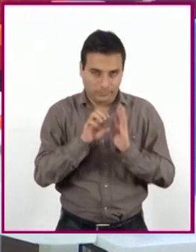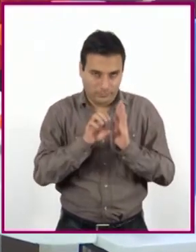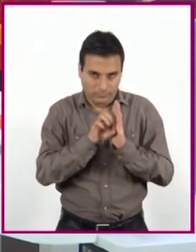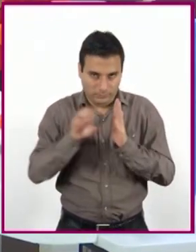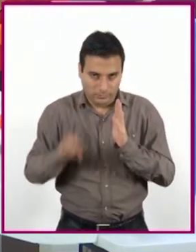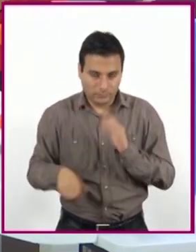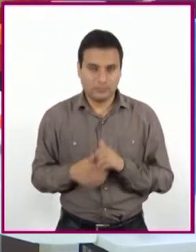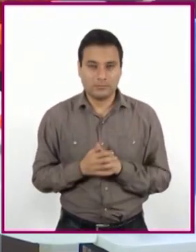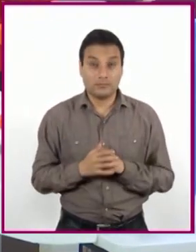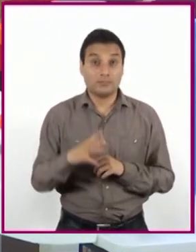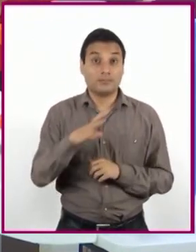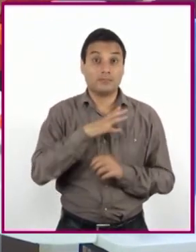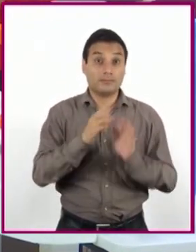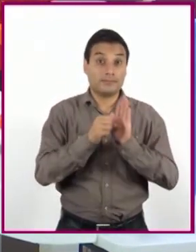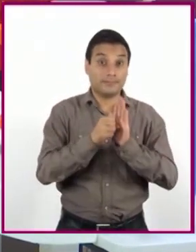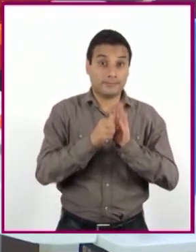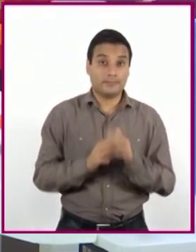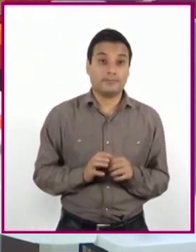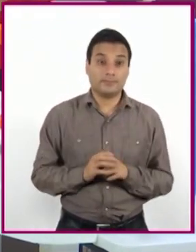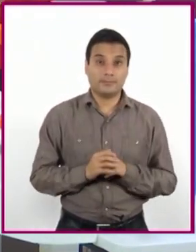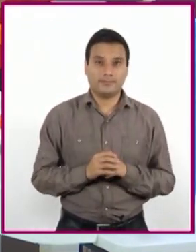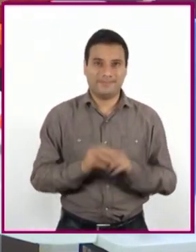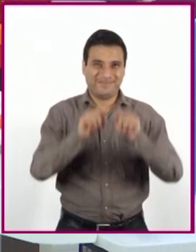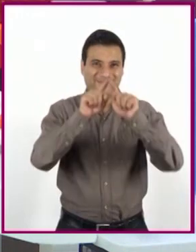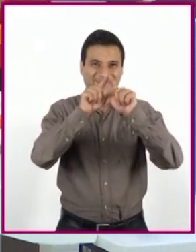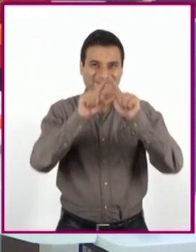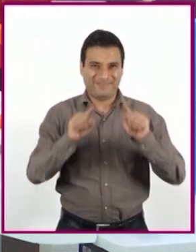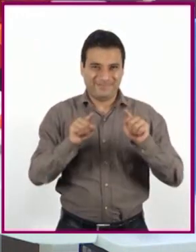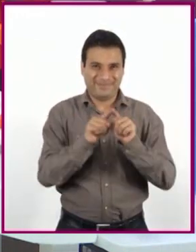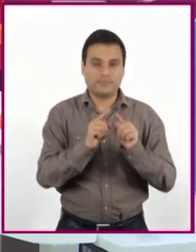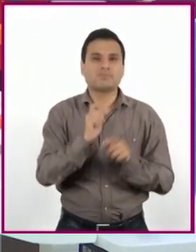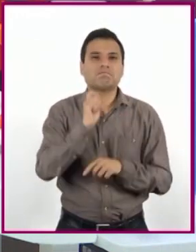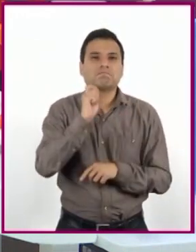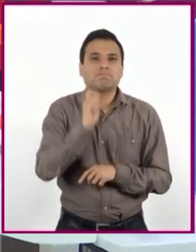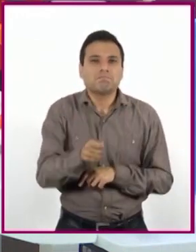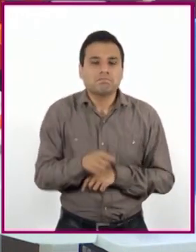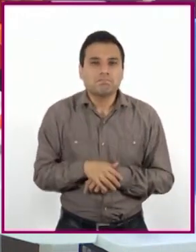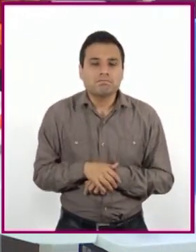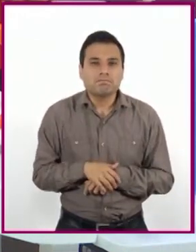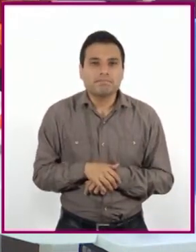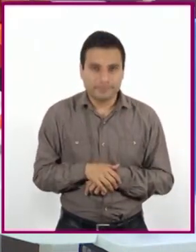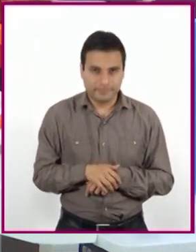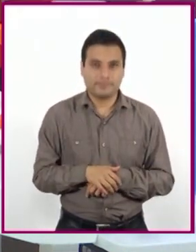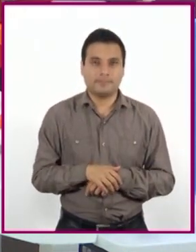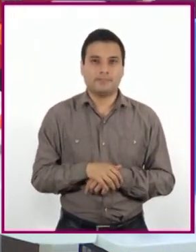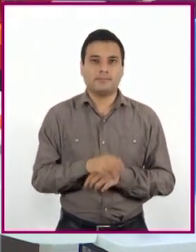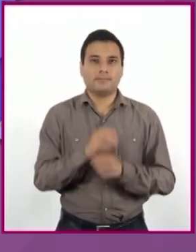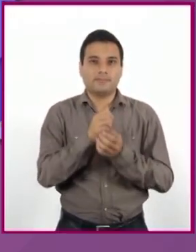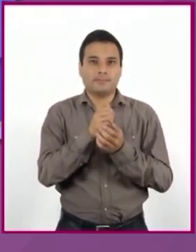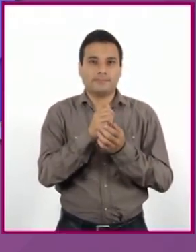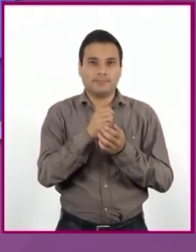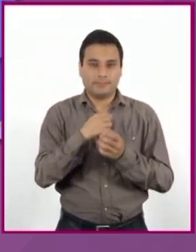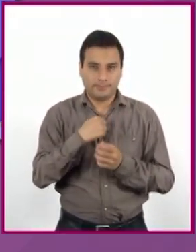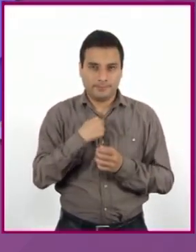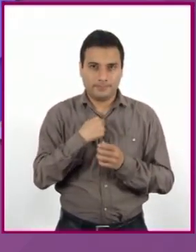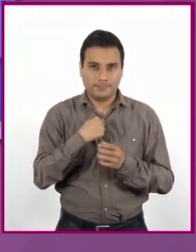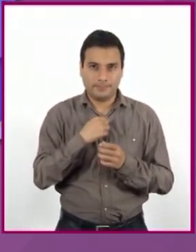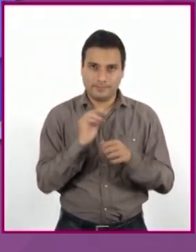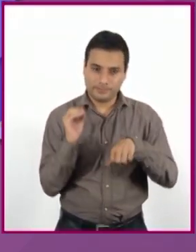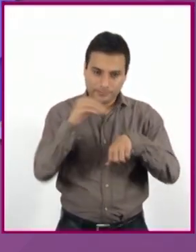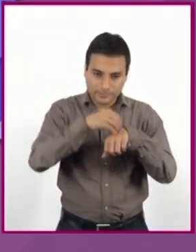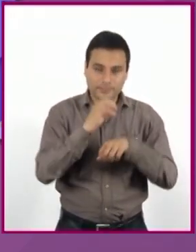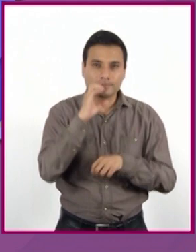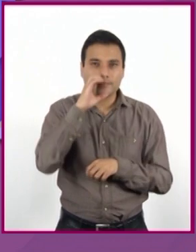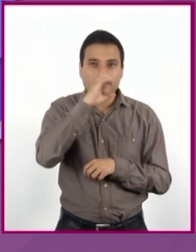si aparece el símbolo delta sobre la flecha, indica que se suministra calor a la reacción. El